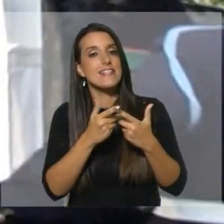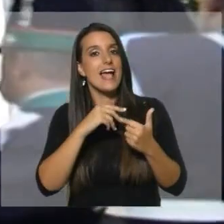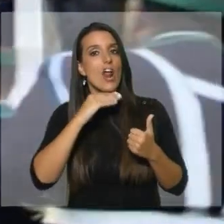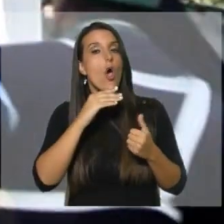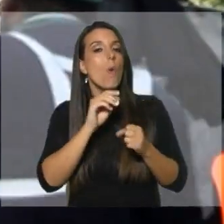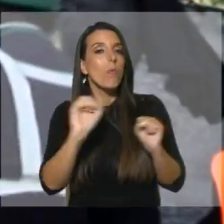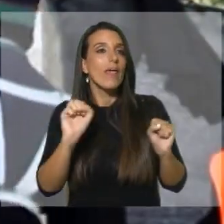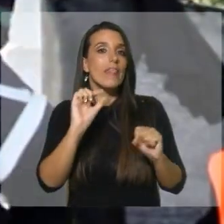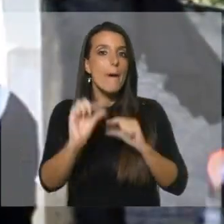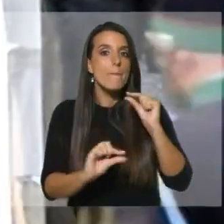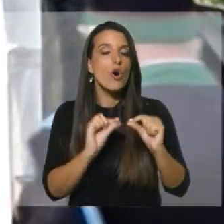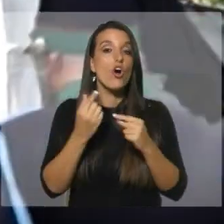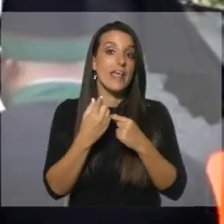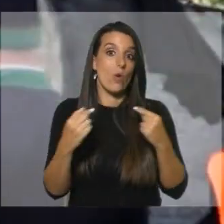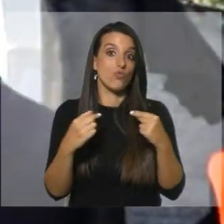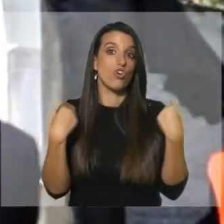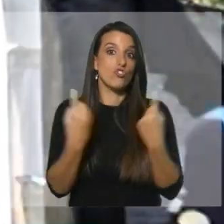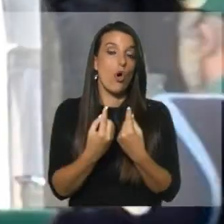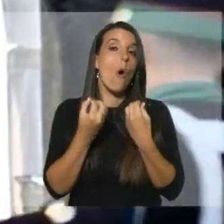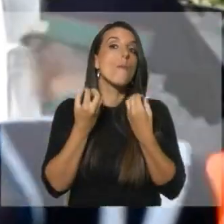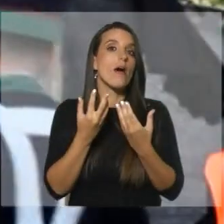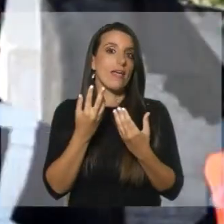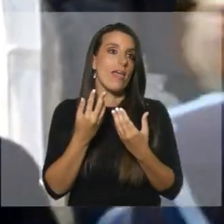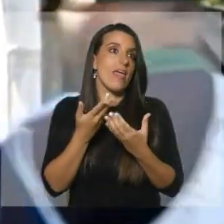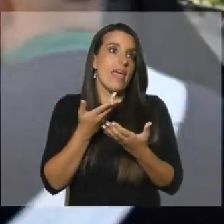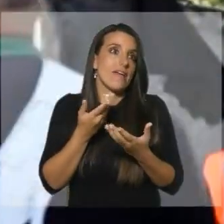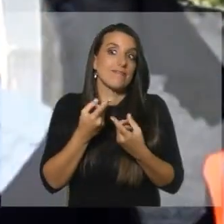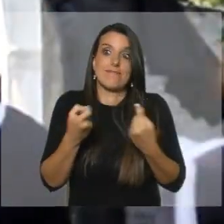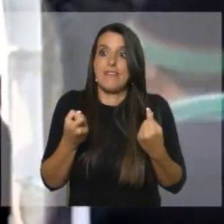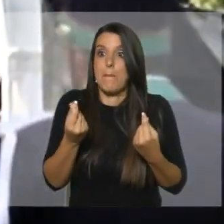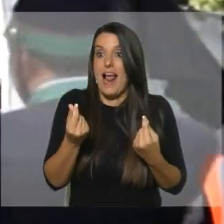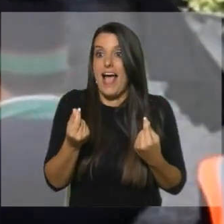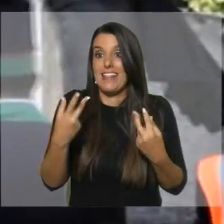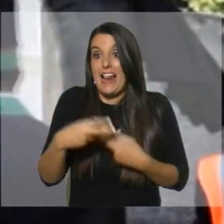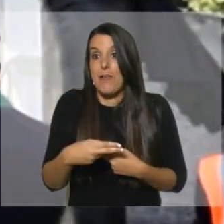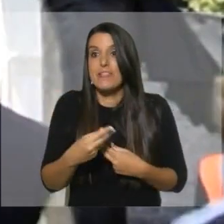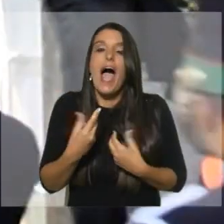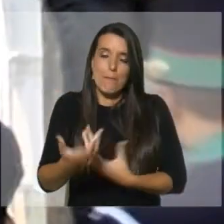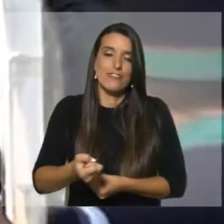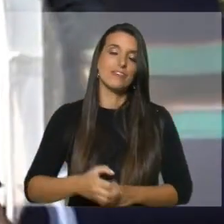medida que podamos y con los recursos que tenemos, porque las demandas son infinitas y los recursos son finitos, siempre vamos a estar dando una mano.